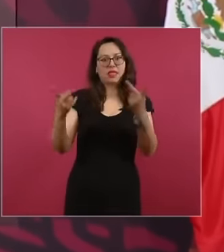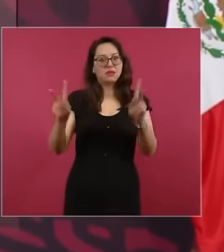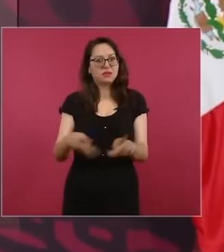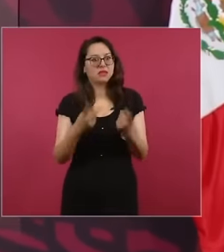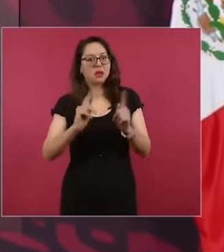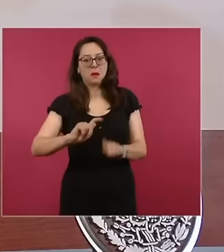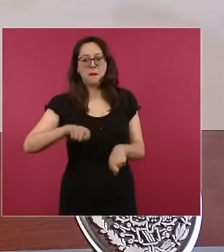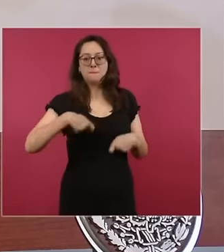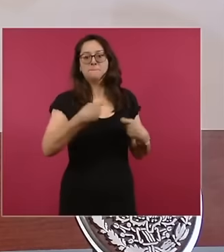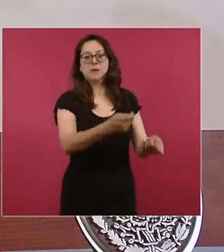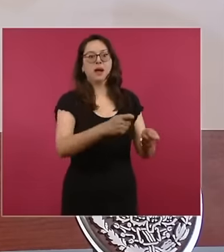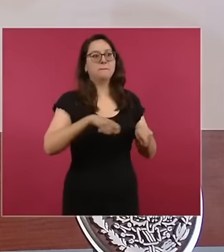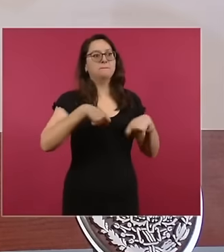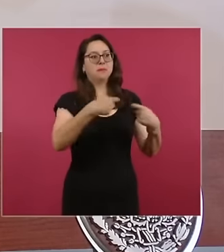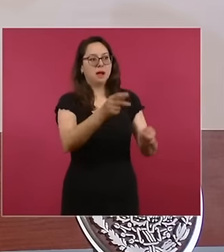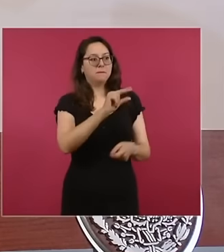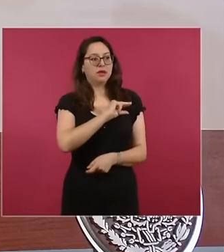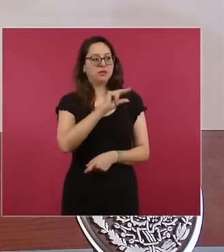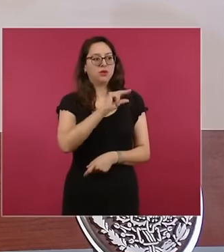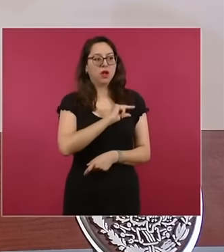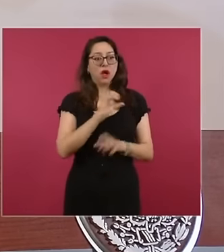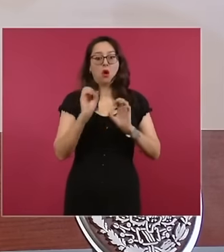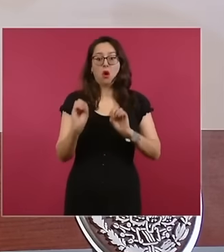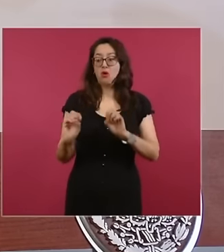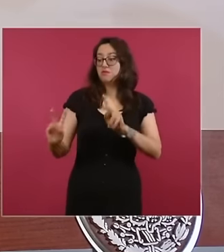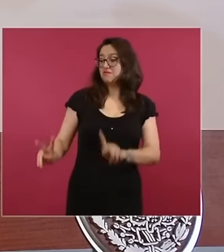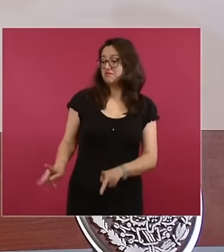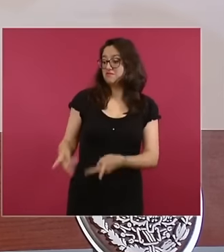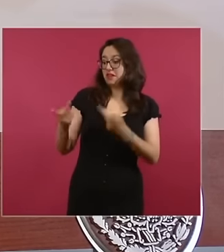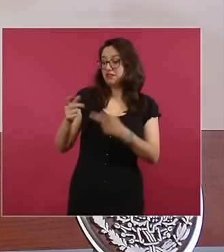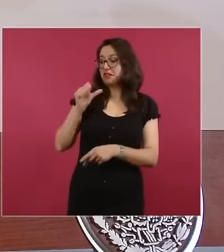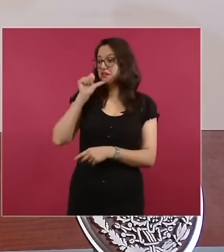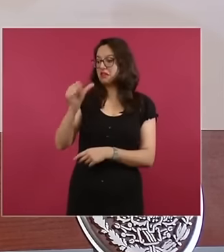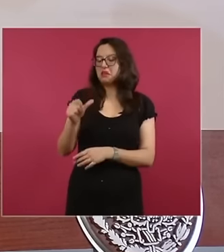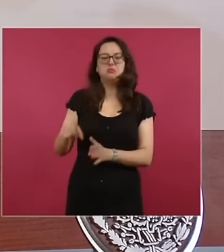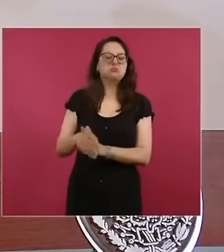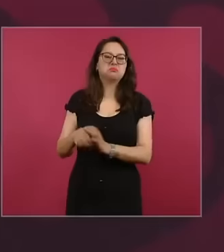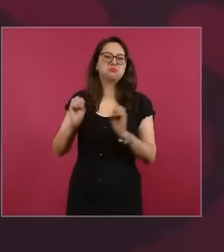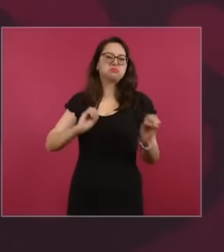que se convirtieran en chatarra, acabaron con la industria